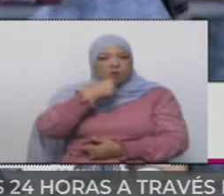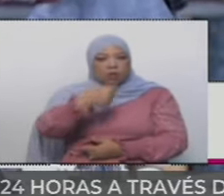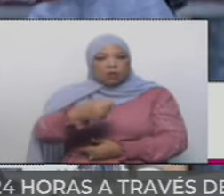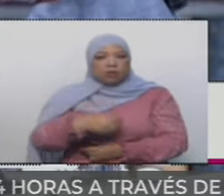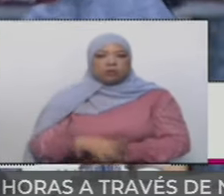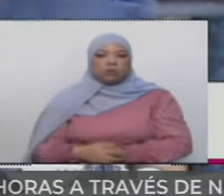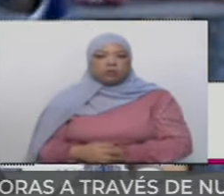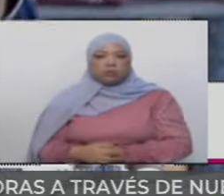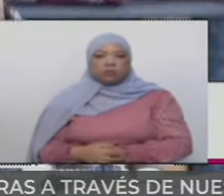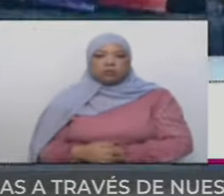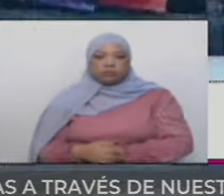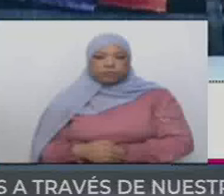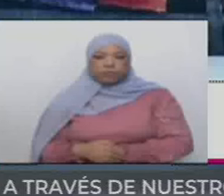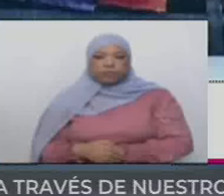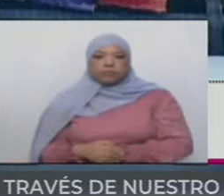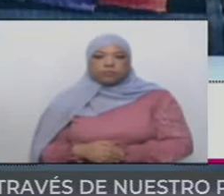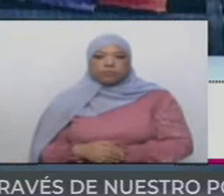Silita,